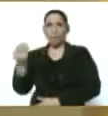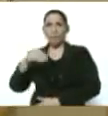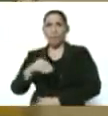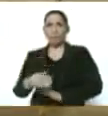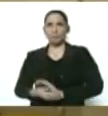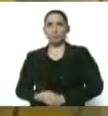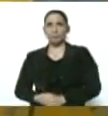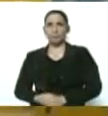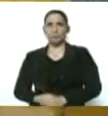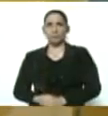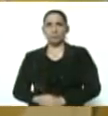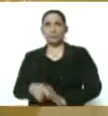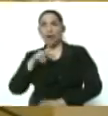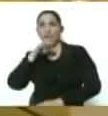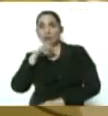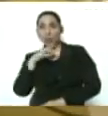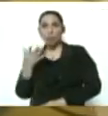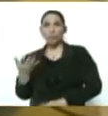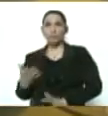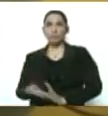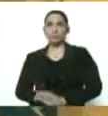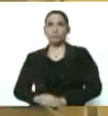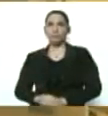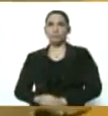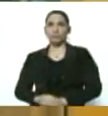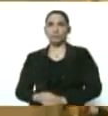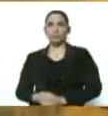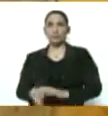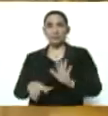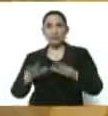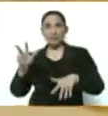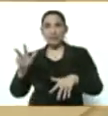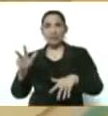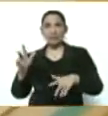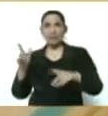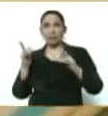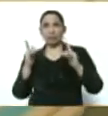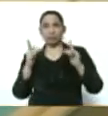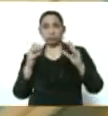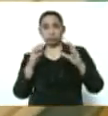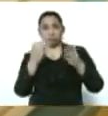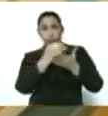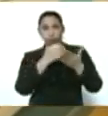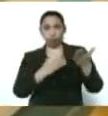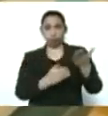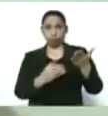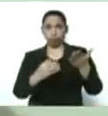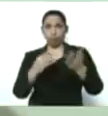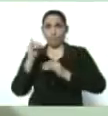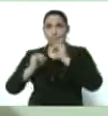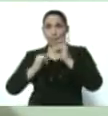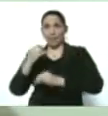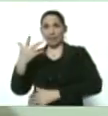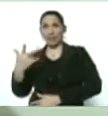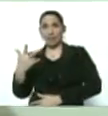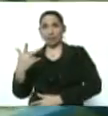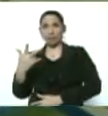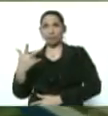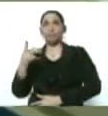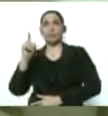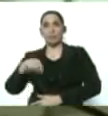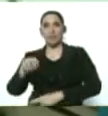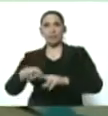modernismo. Estamos hablando, presidente, de 13 cupos, 10 cupos neonatales y 3 cupos